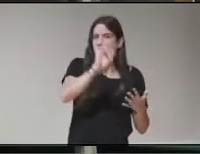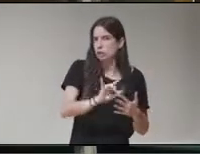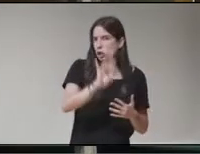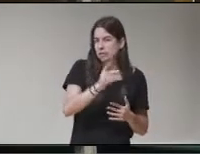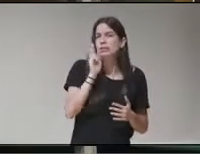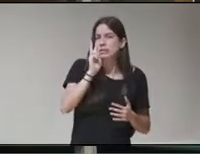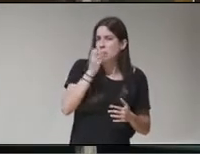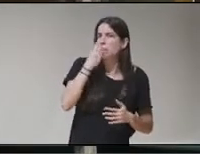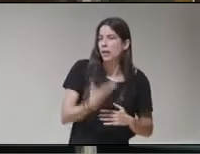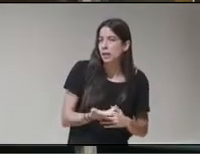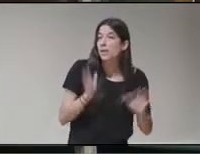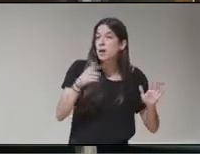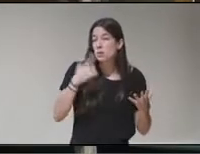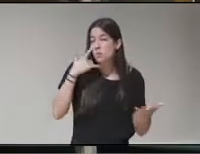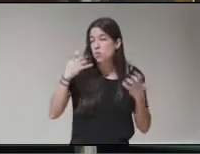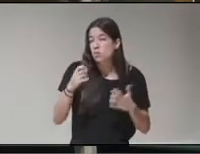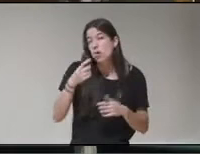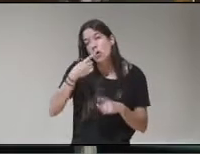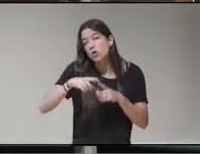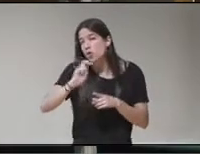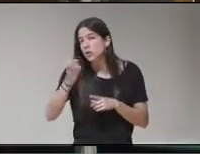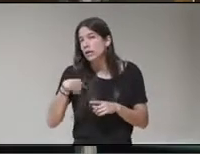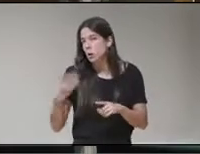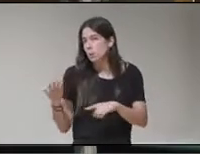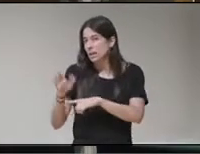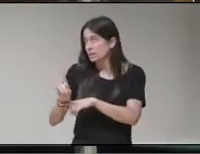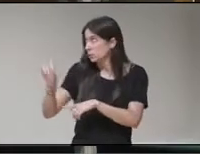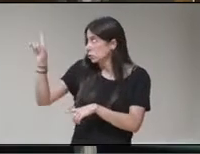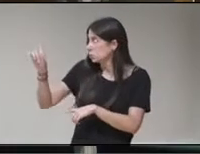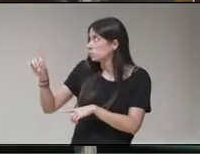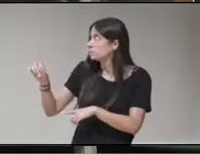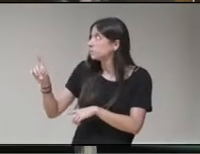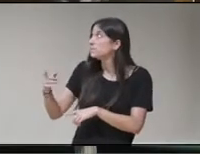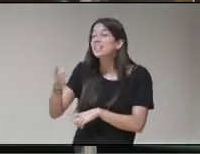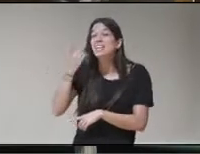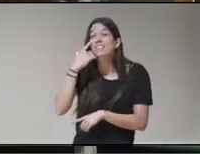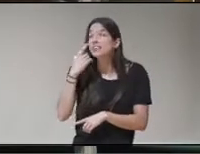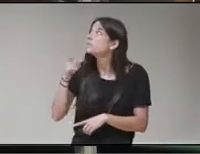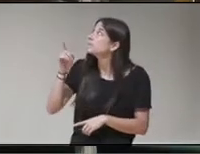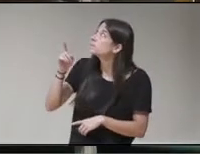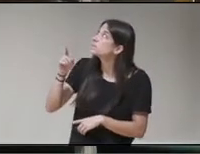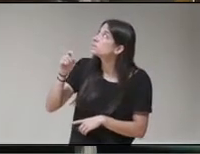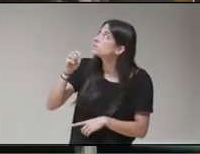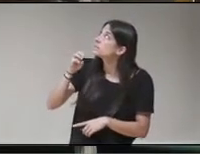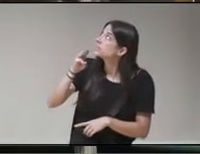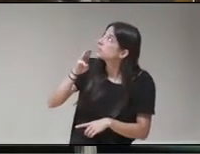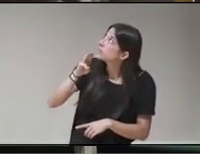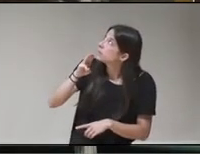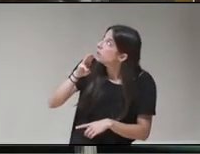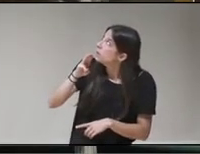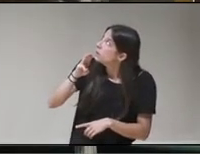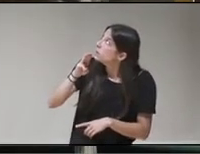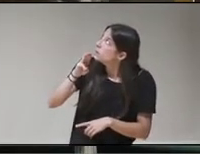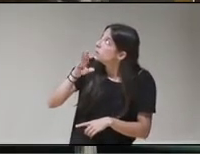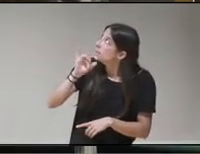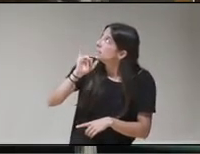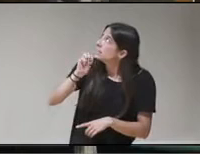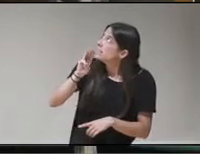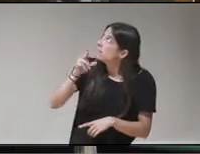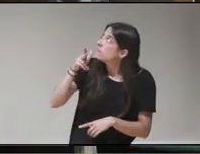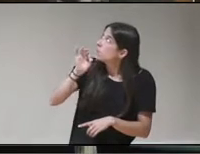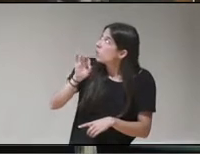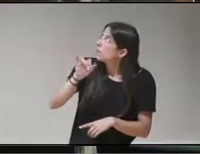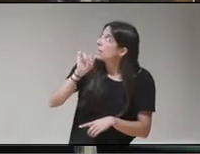llama la atención es esto otro que os señalo aquí. Fijaos, sifo y podovirus parece que forman un grupo